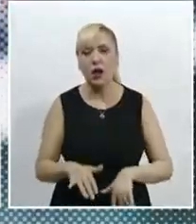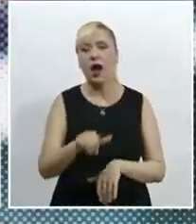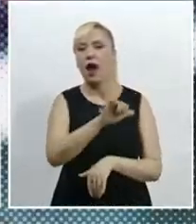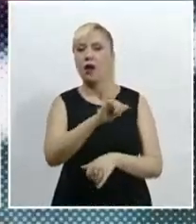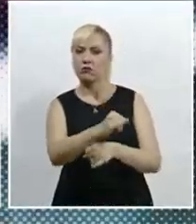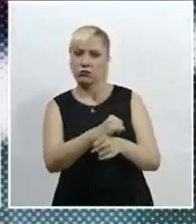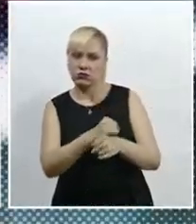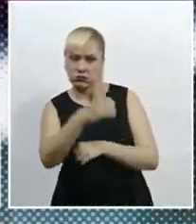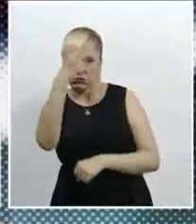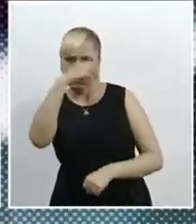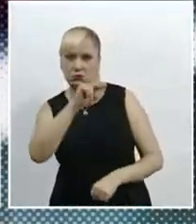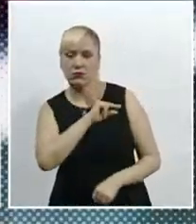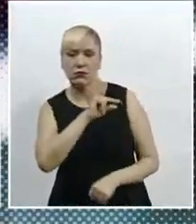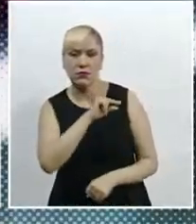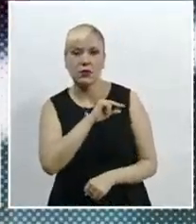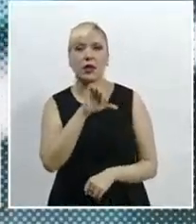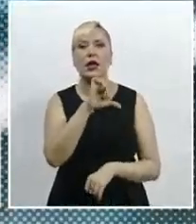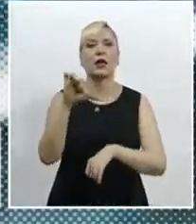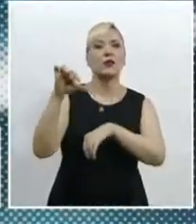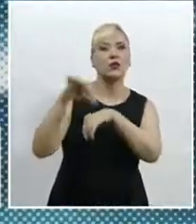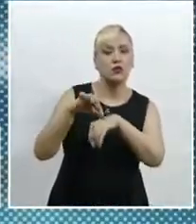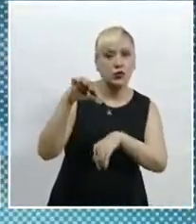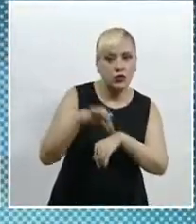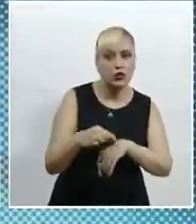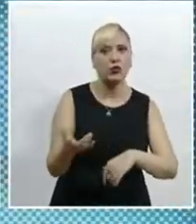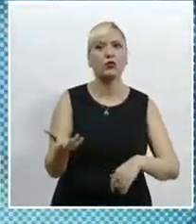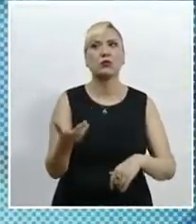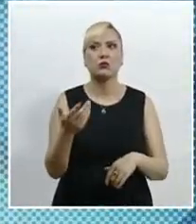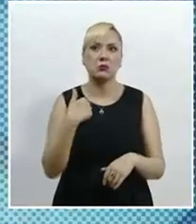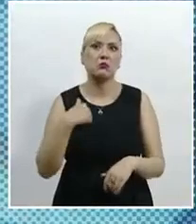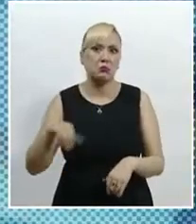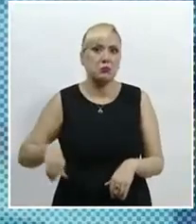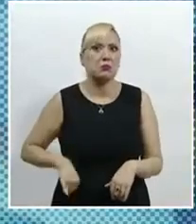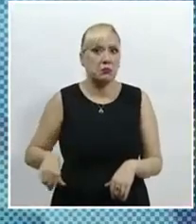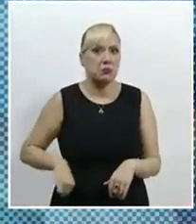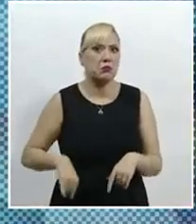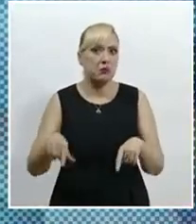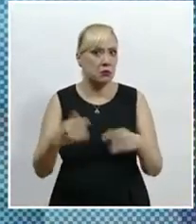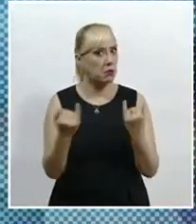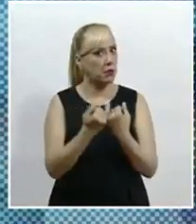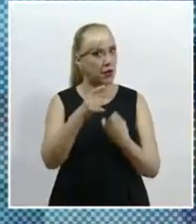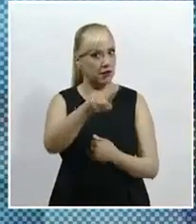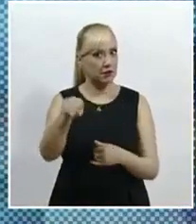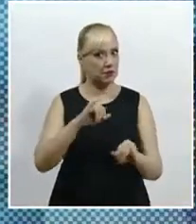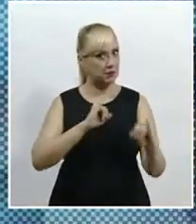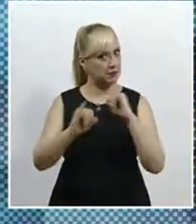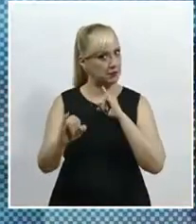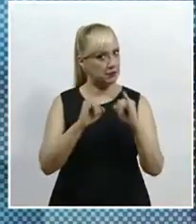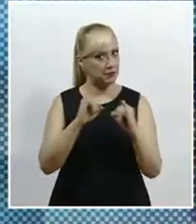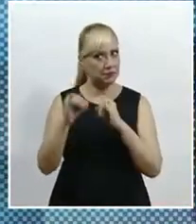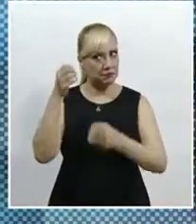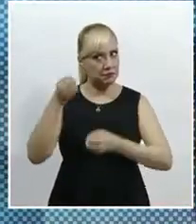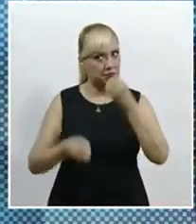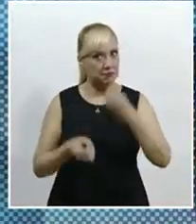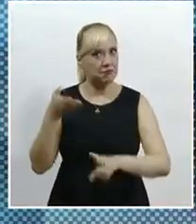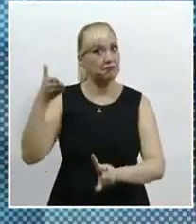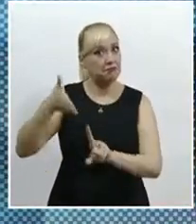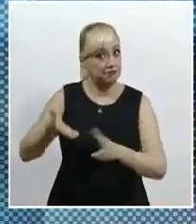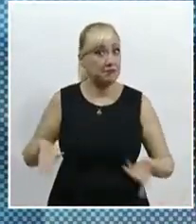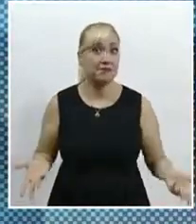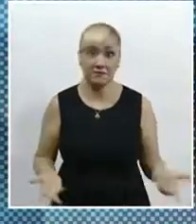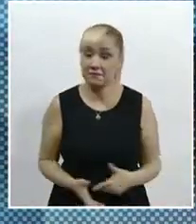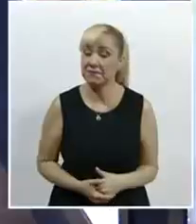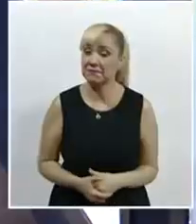apoyo a profesionales de la salud mental interesados en el ámbito jurídico. Para el canal del Poder Judicial de la Federación, Jesús